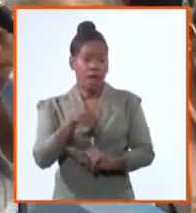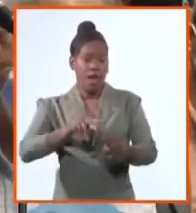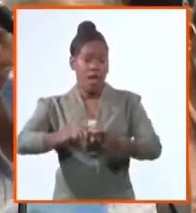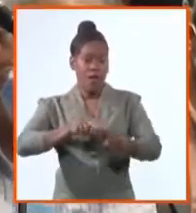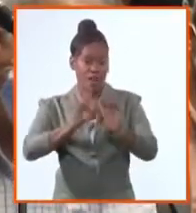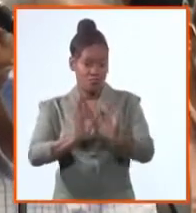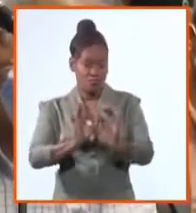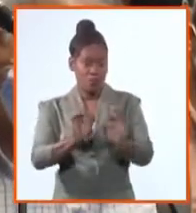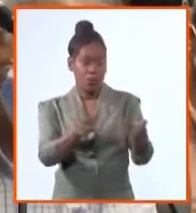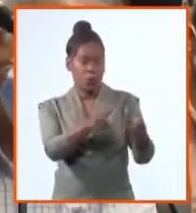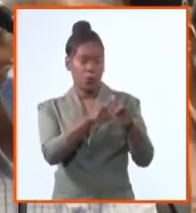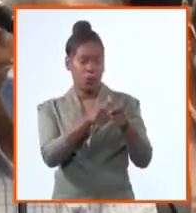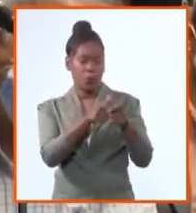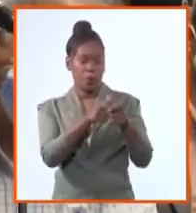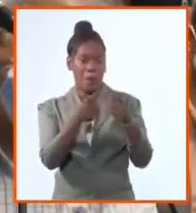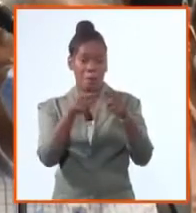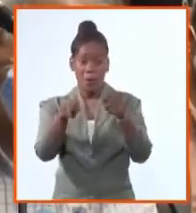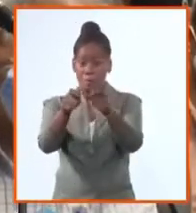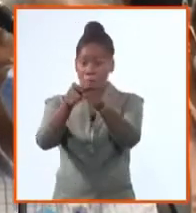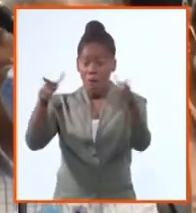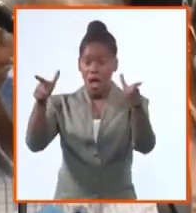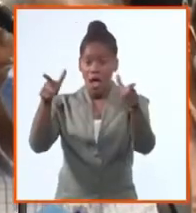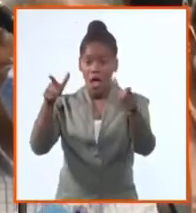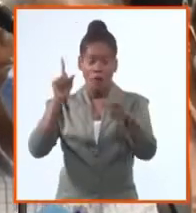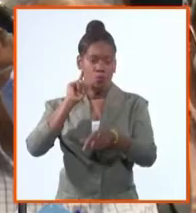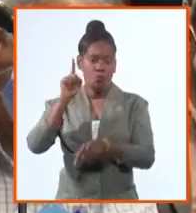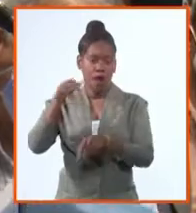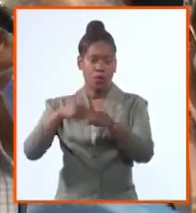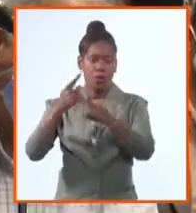Hay urgencia en el tema migratorio externo.